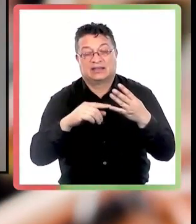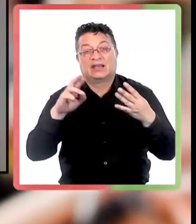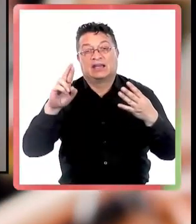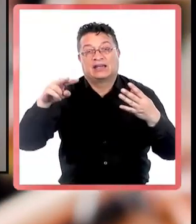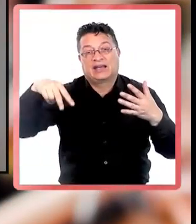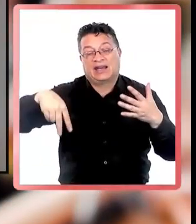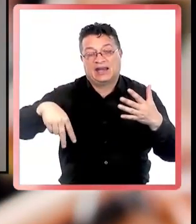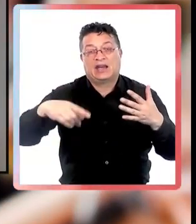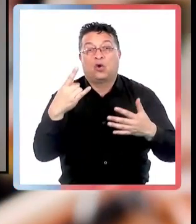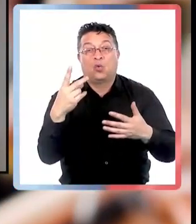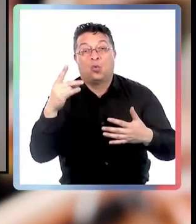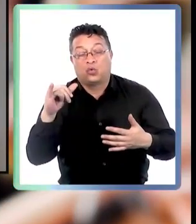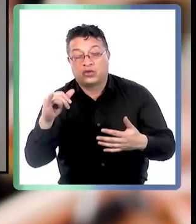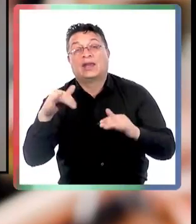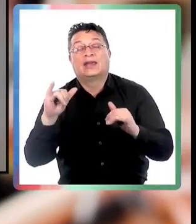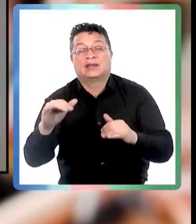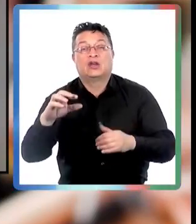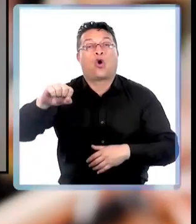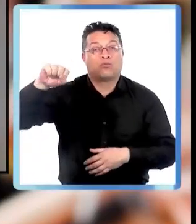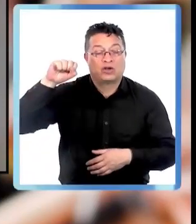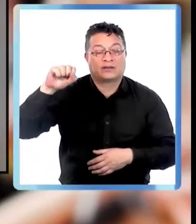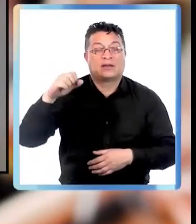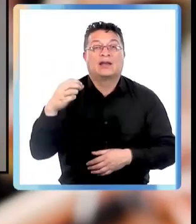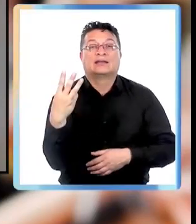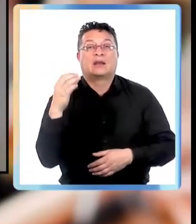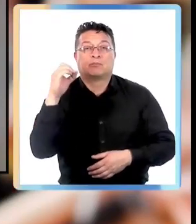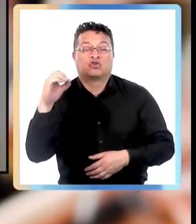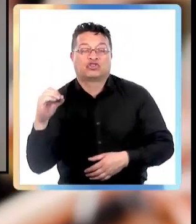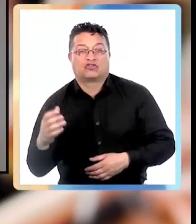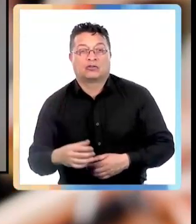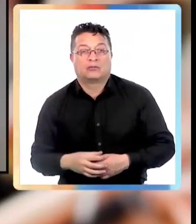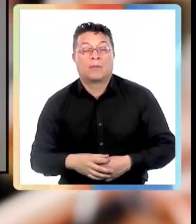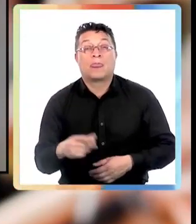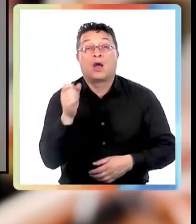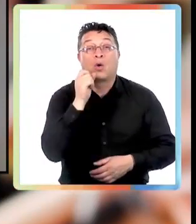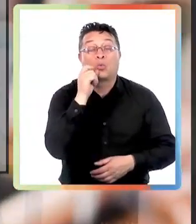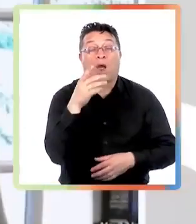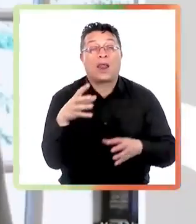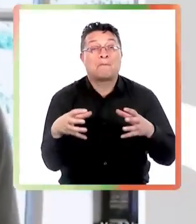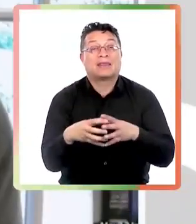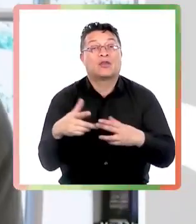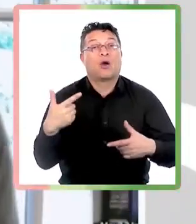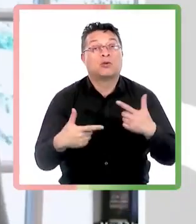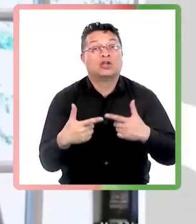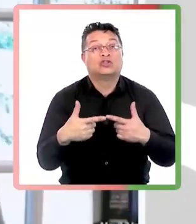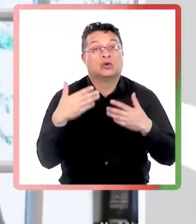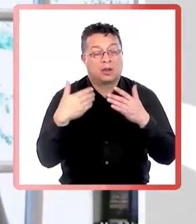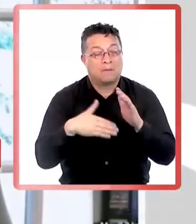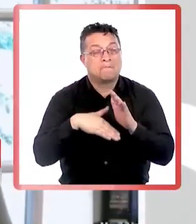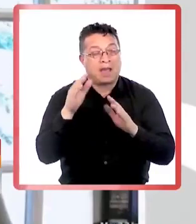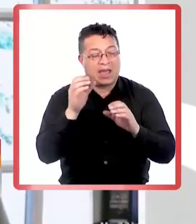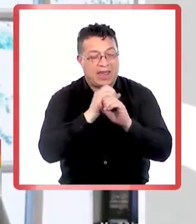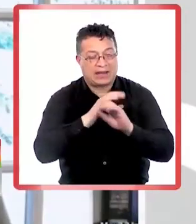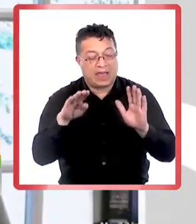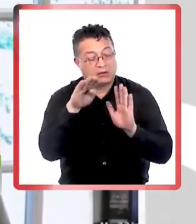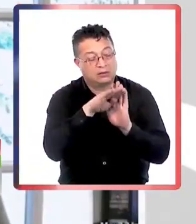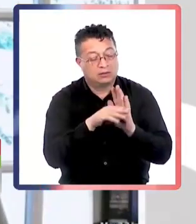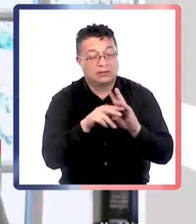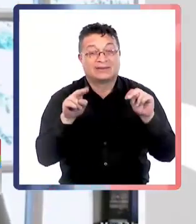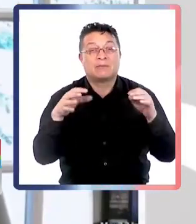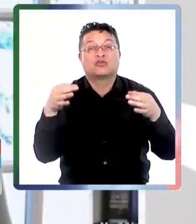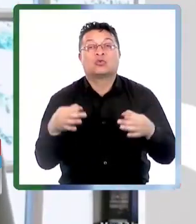Democracia Cristiana, Renovación Nacional, la UDI y el Partido Comunista con 3%. ¿Qué partido uno ve que ha tenido una agenda